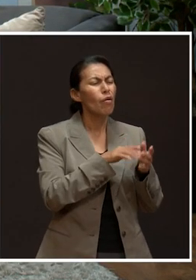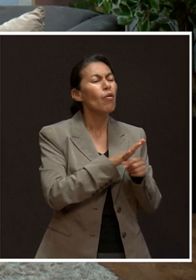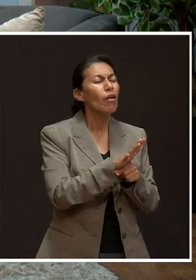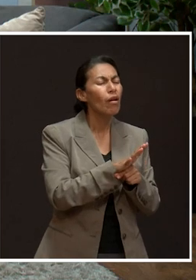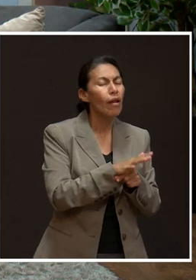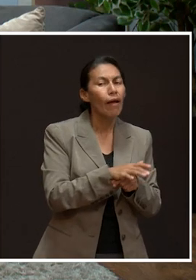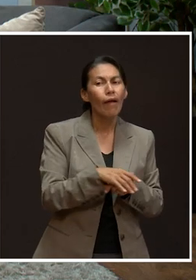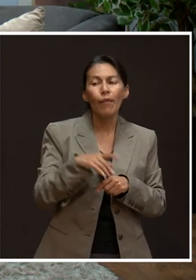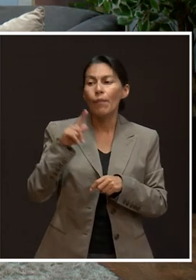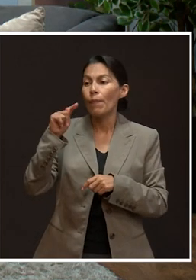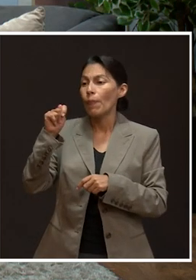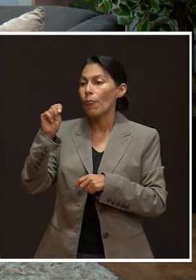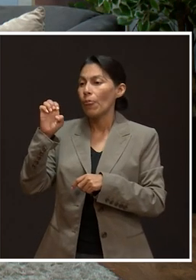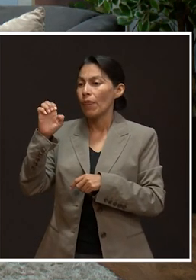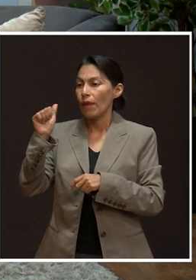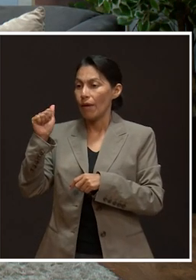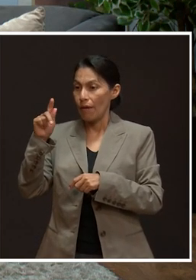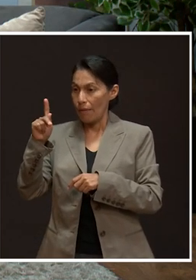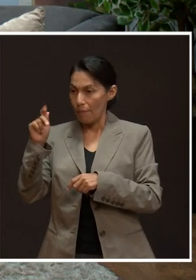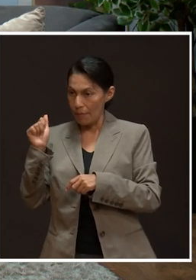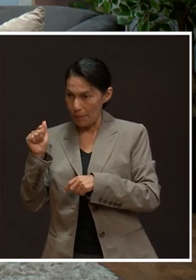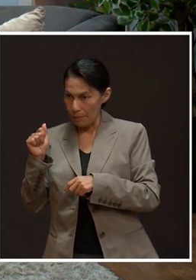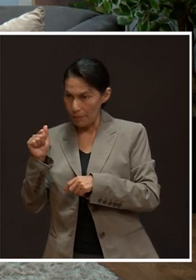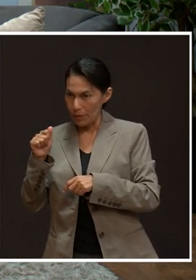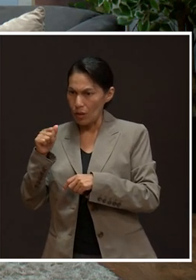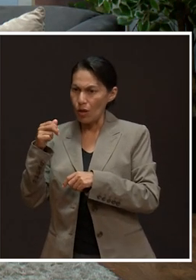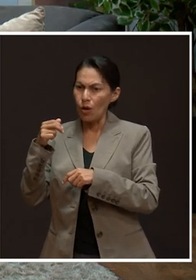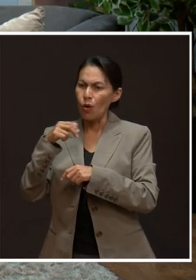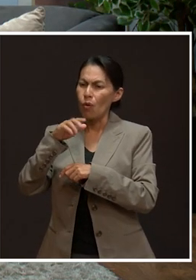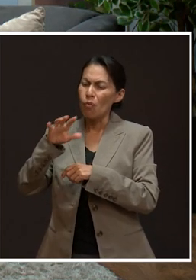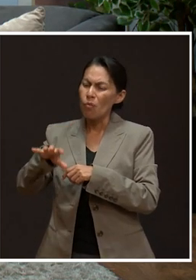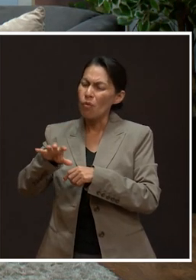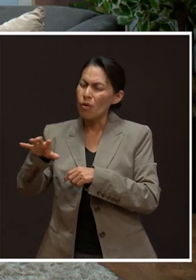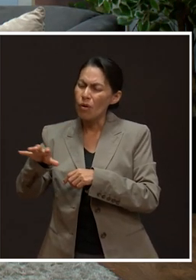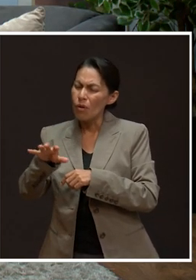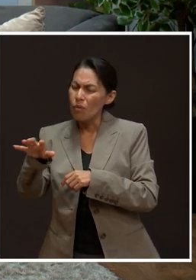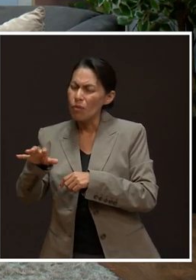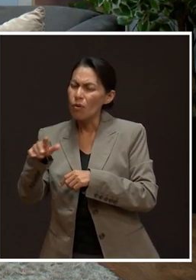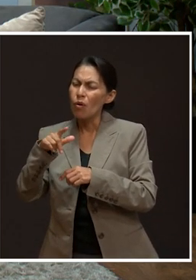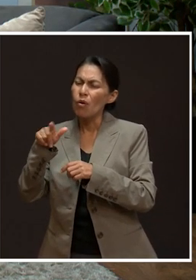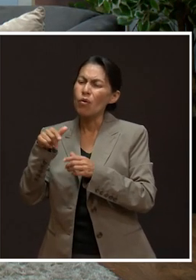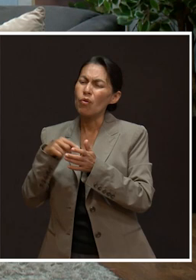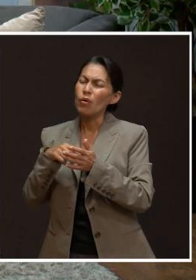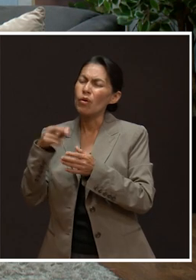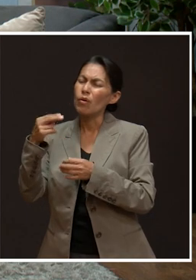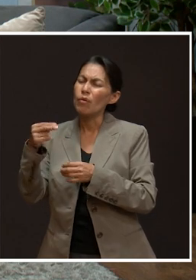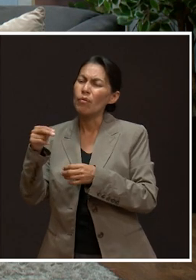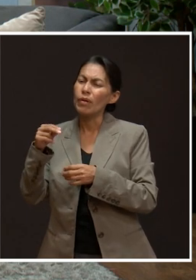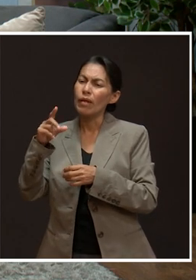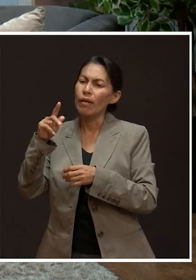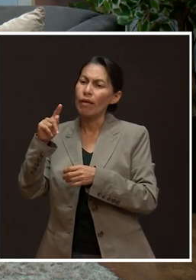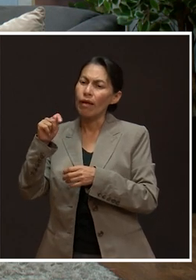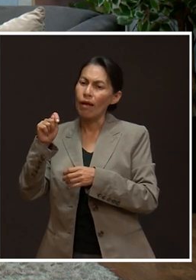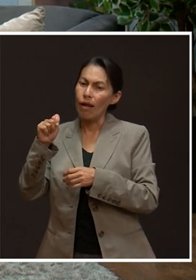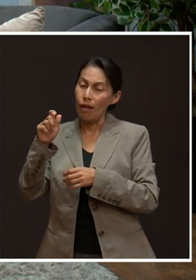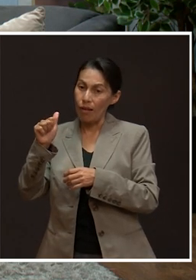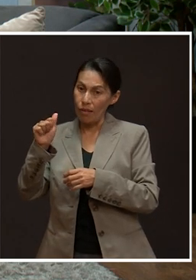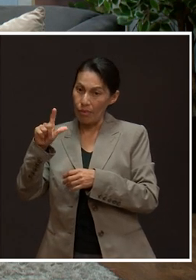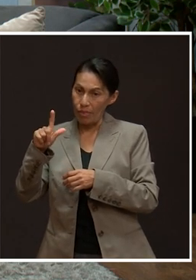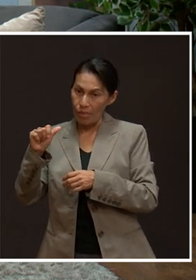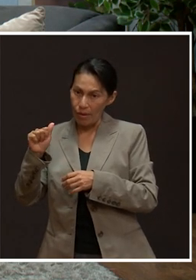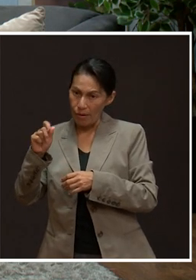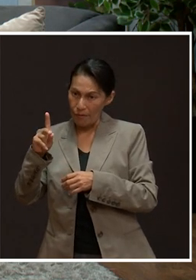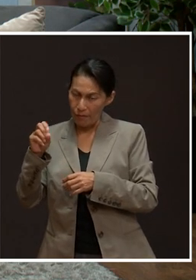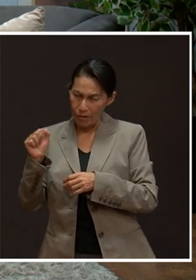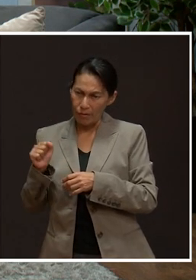En Tiapa, Tabasco. Sí, en un pueblito que se llama Juan Aldama. Juan Aldama. Entonces, aquella vez se nos acabó lo que era el material